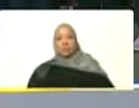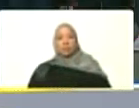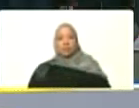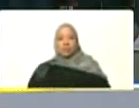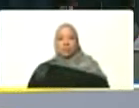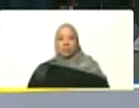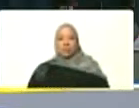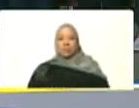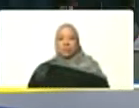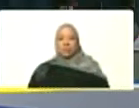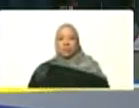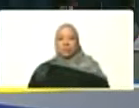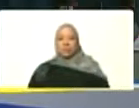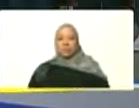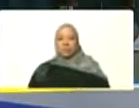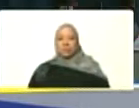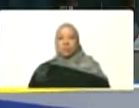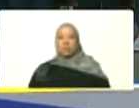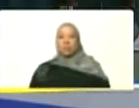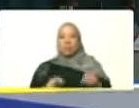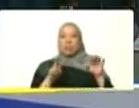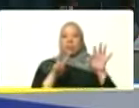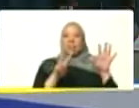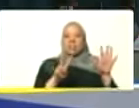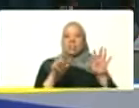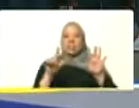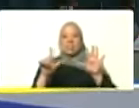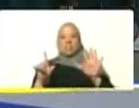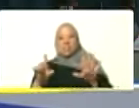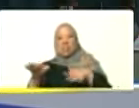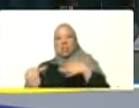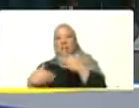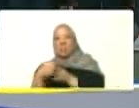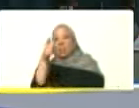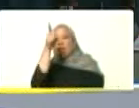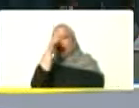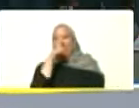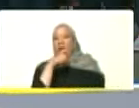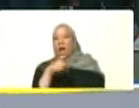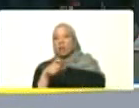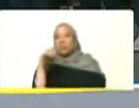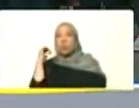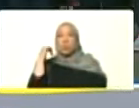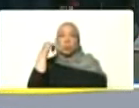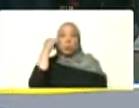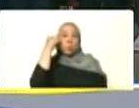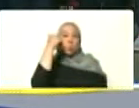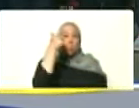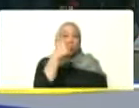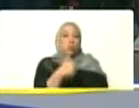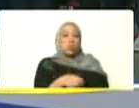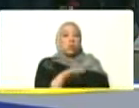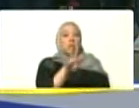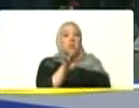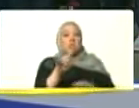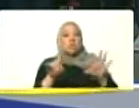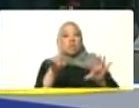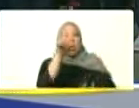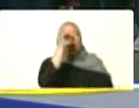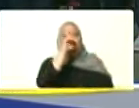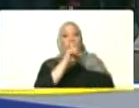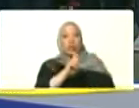Y han pasado ya del año 76, vamos a darle, hasta ahorita, ¿cuánto han pasado? 46 años,